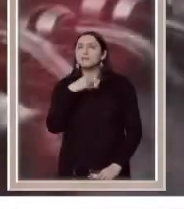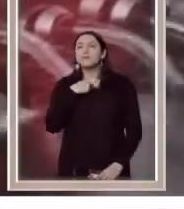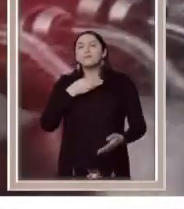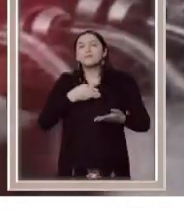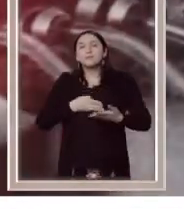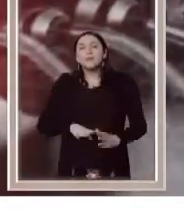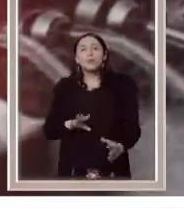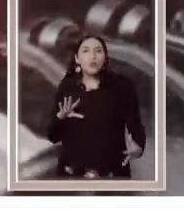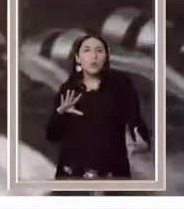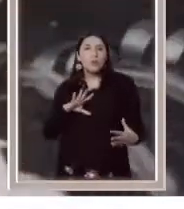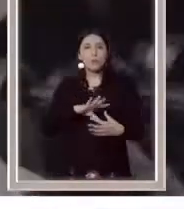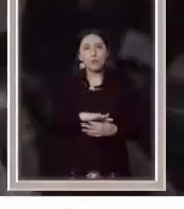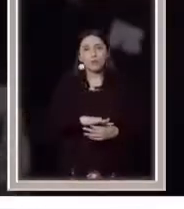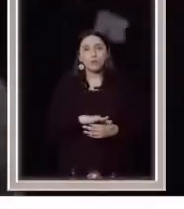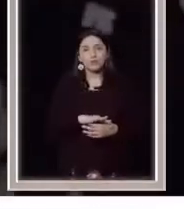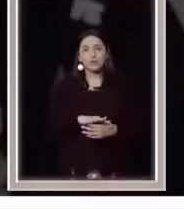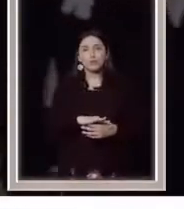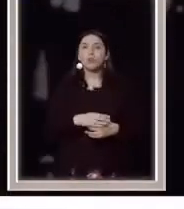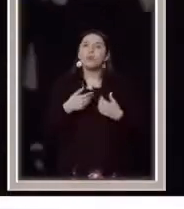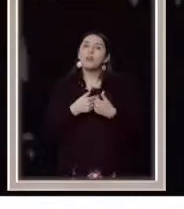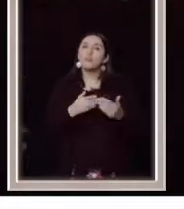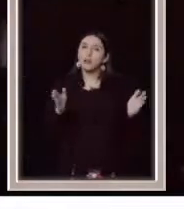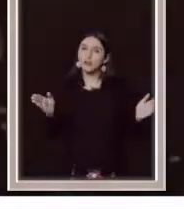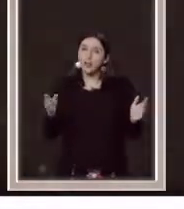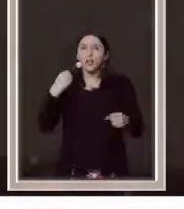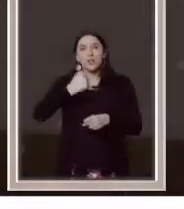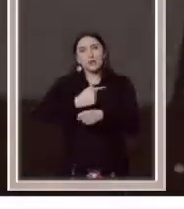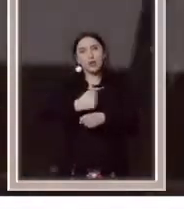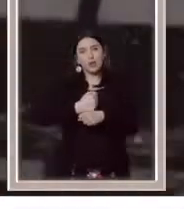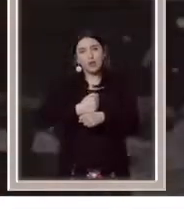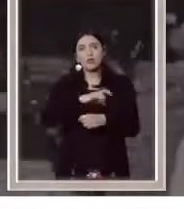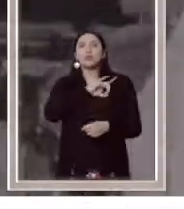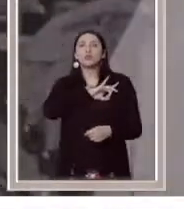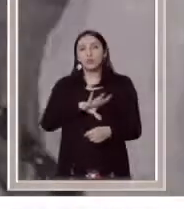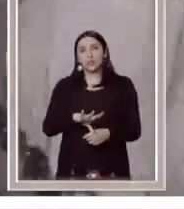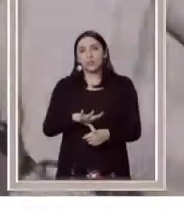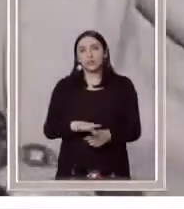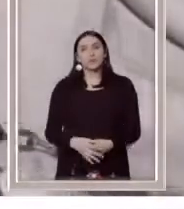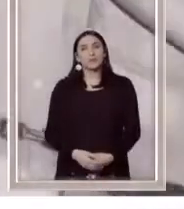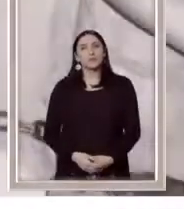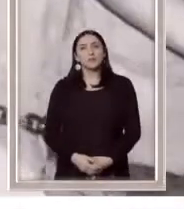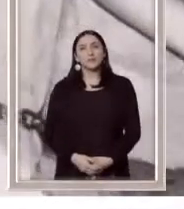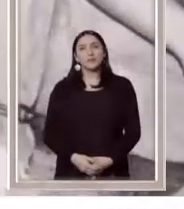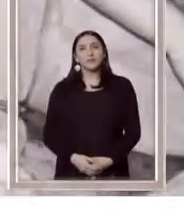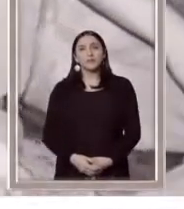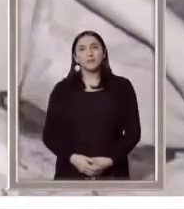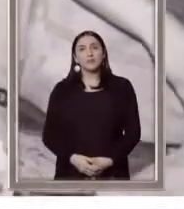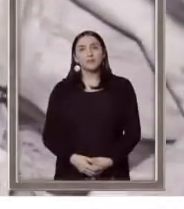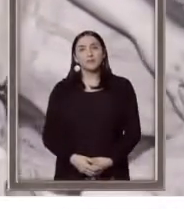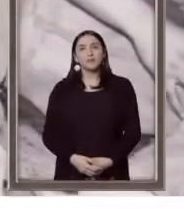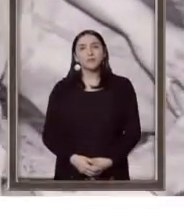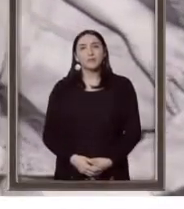día, nació en mí el compromiso por la libertad, por los trabajadores, por Chile.